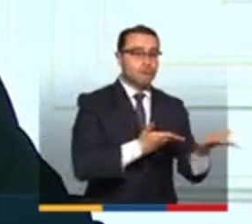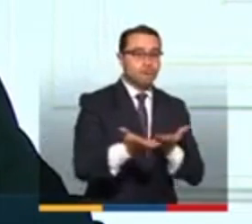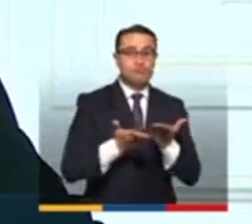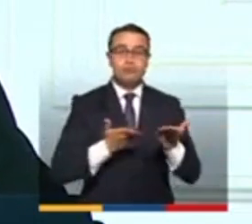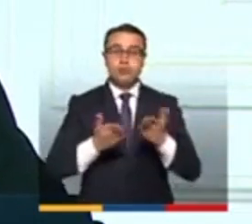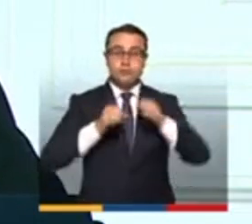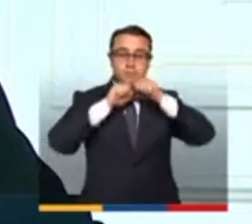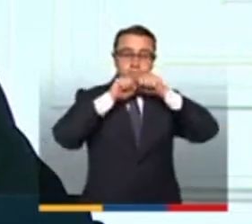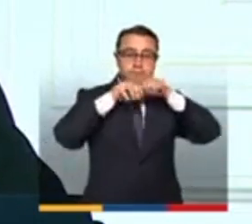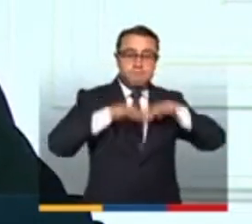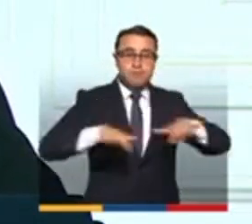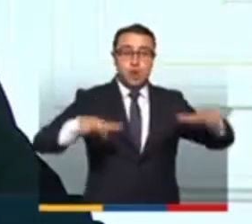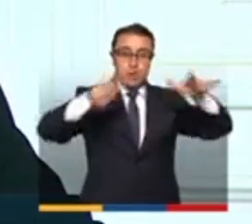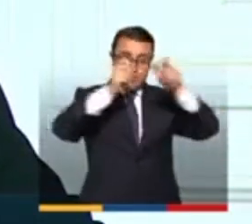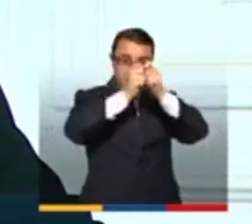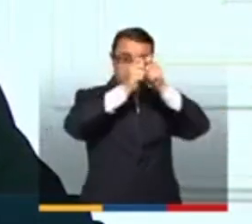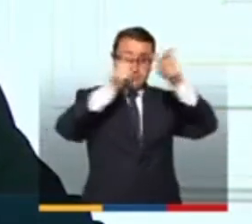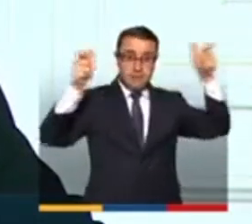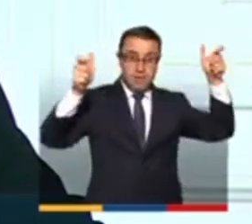servicios públicos domiciliarios.